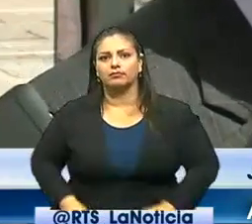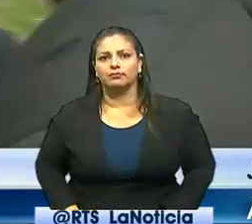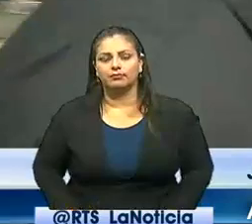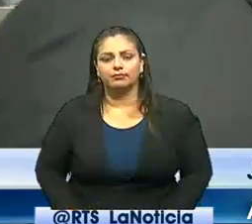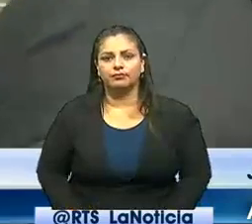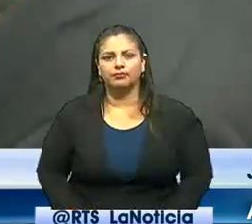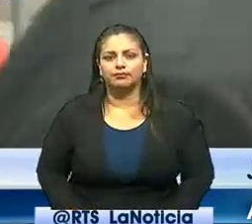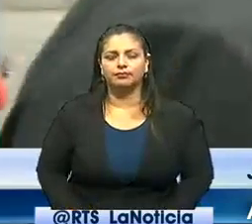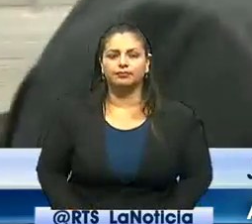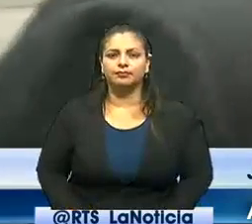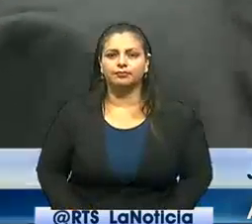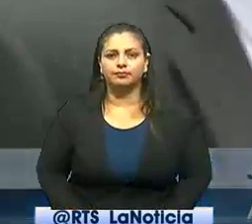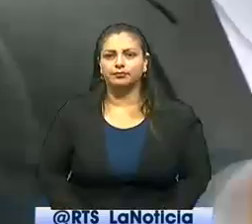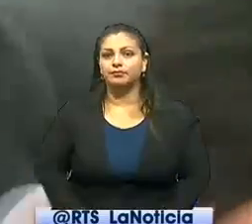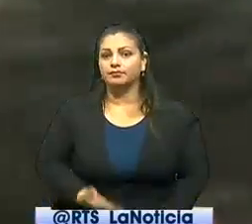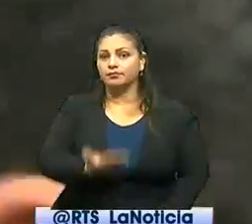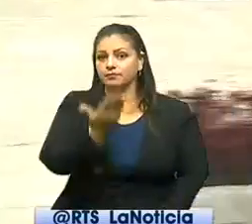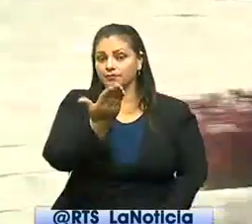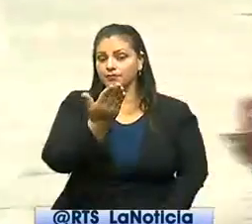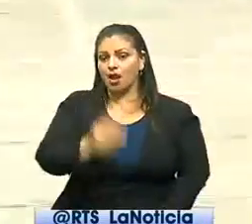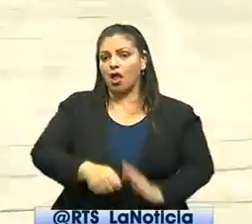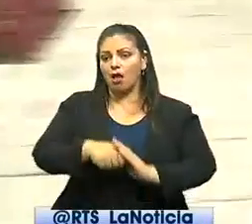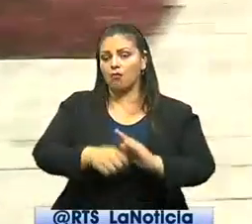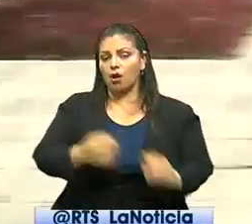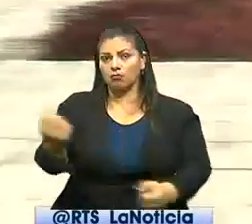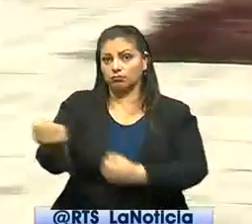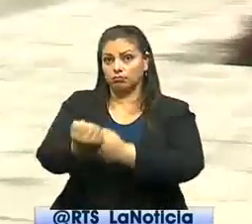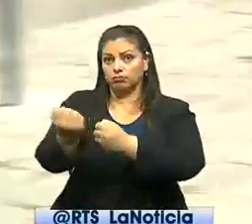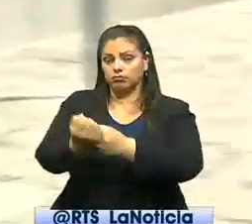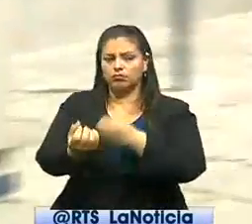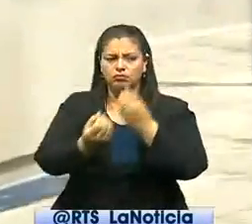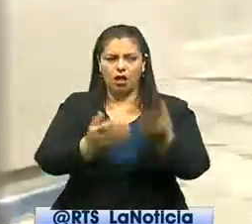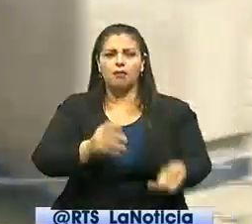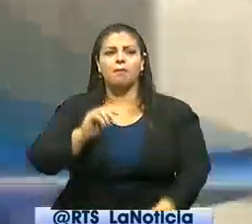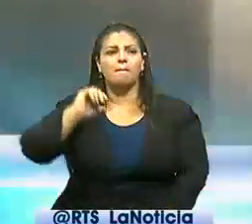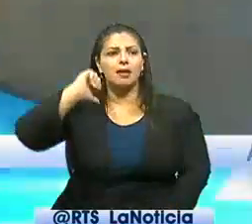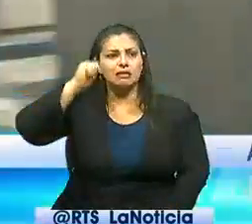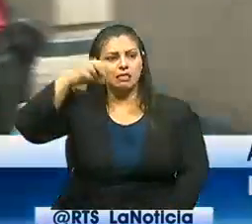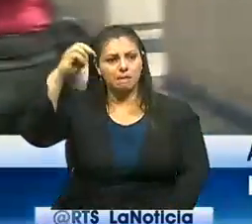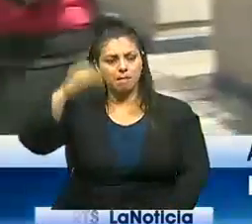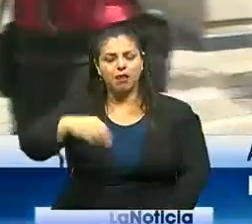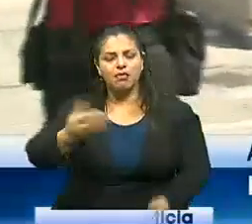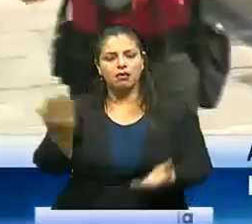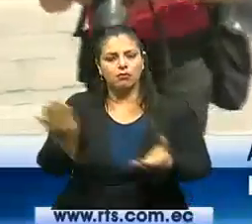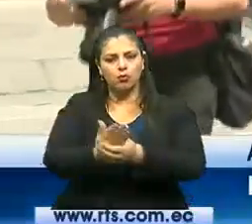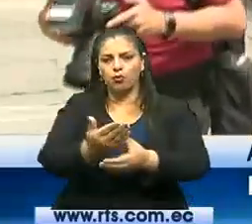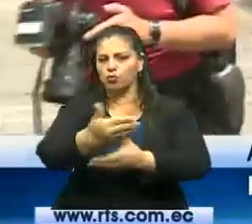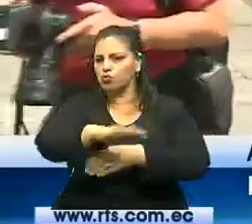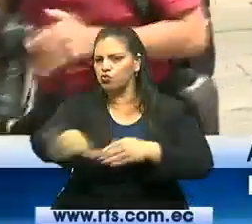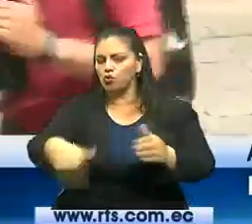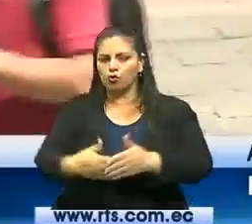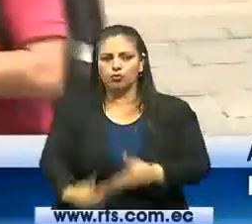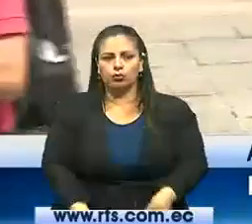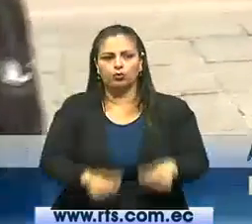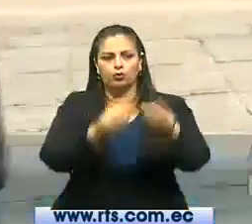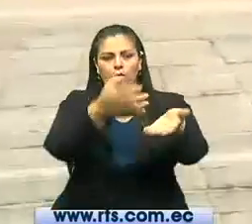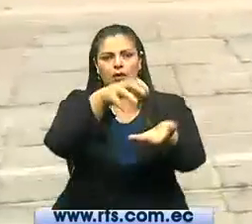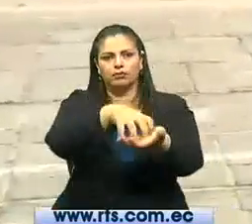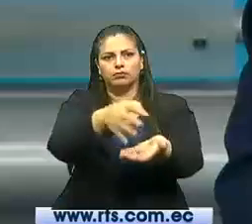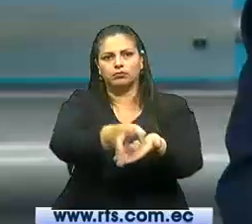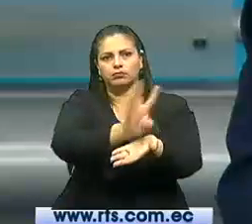¿no? El abogado de Carlos Polit anuncia que entregará la documentación la mañana de este martes ante la Asamblea. Informó Javier